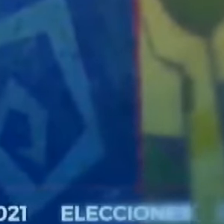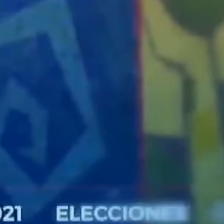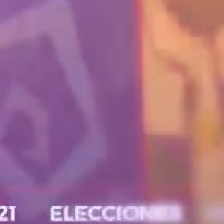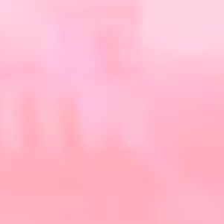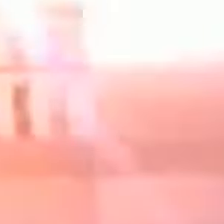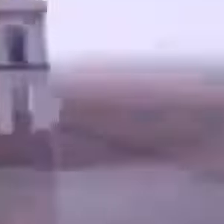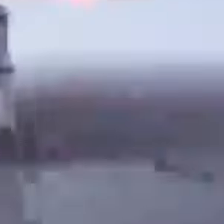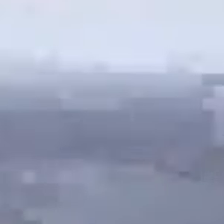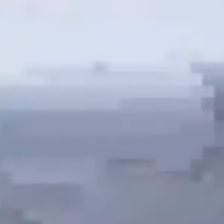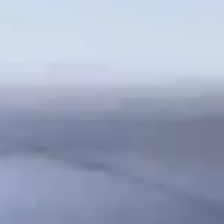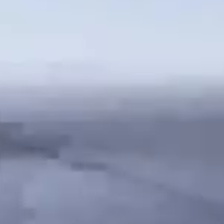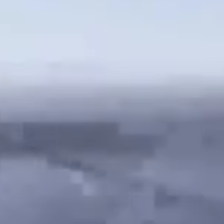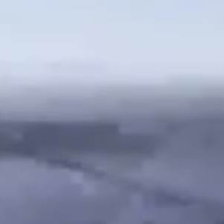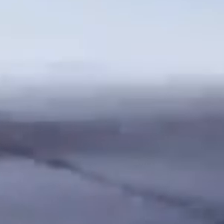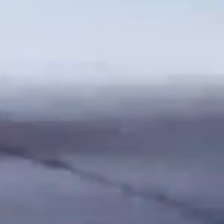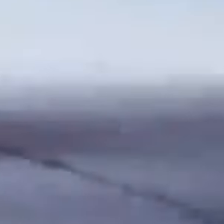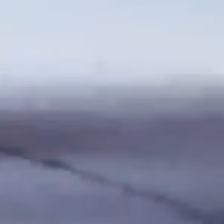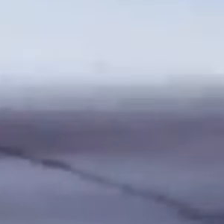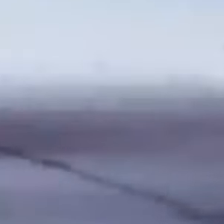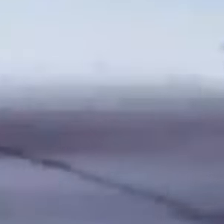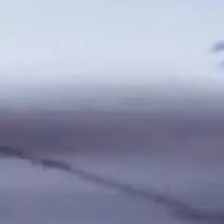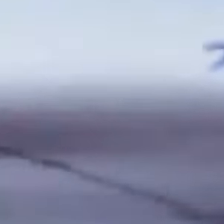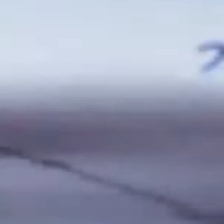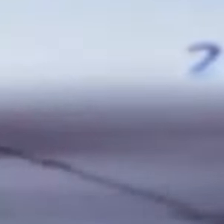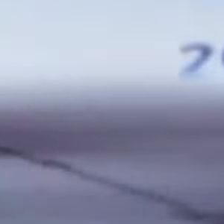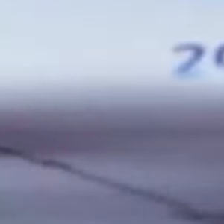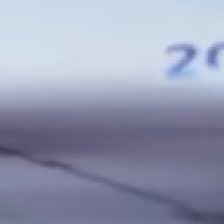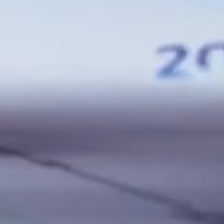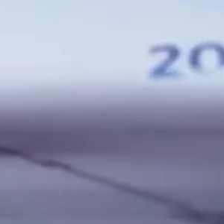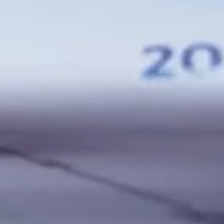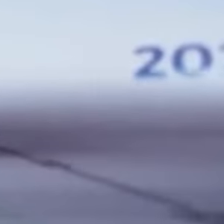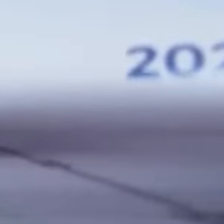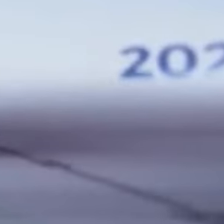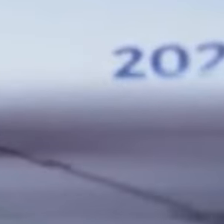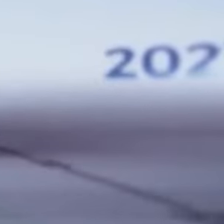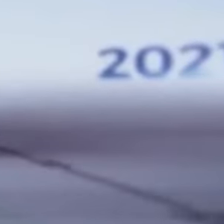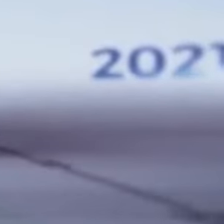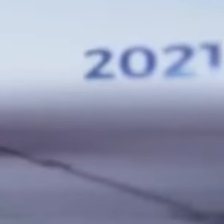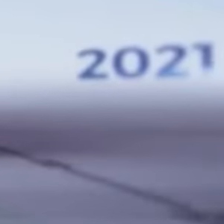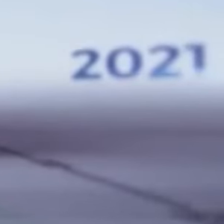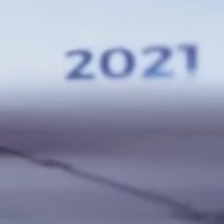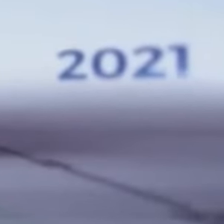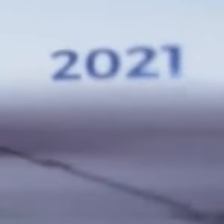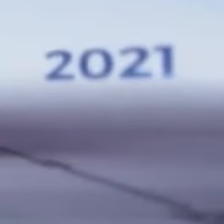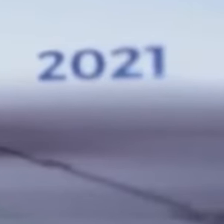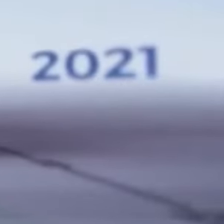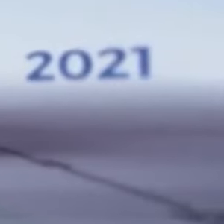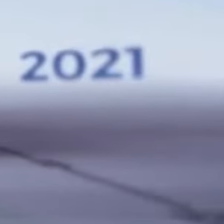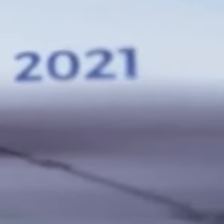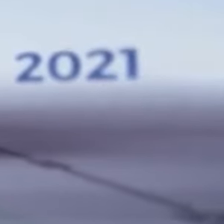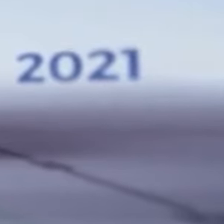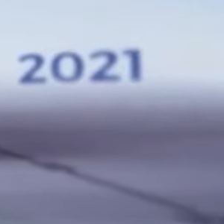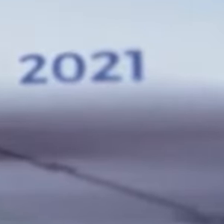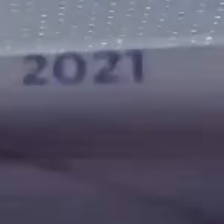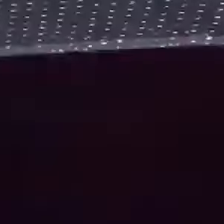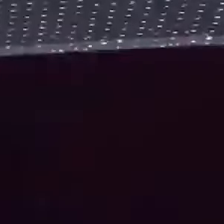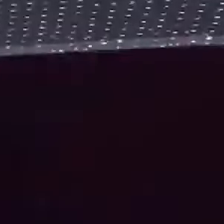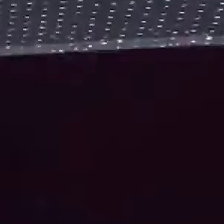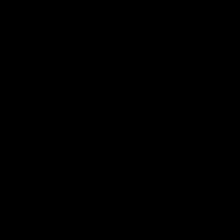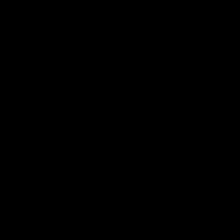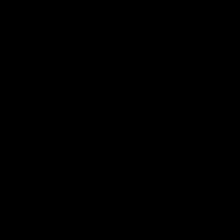crisis económica. Voz y voto 2021. En marzo, solo por TC.